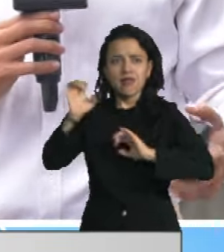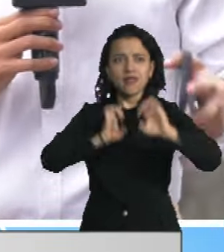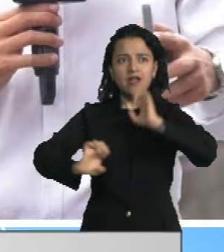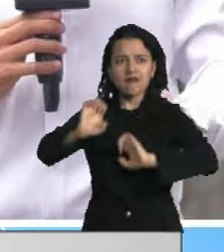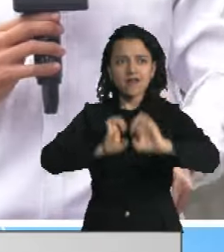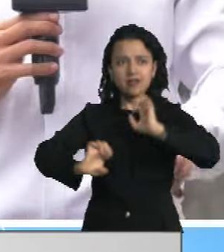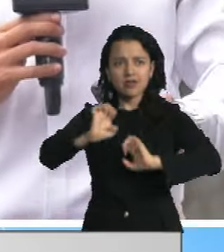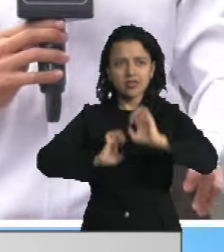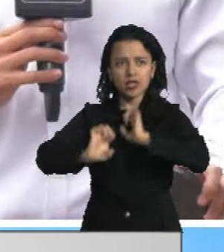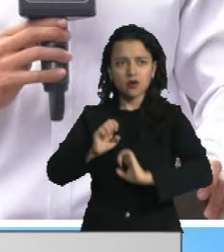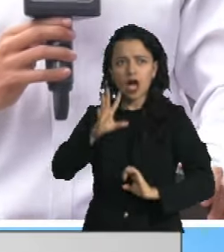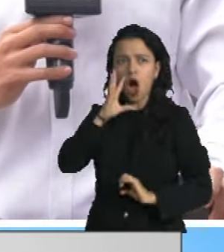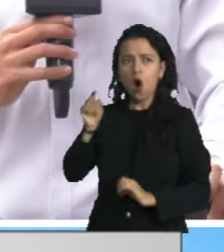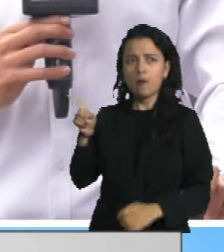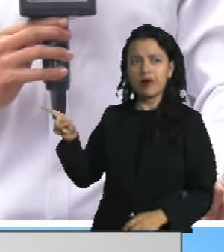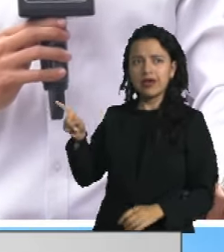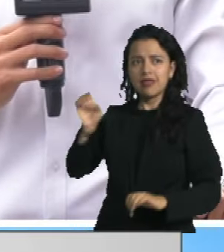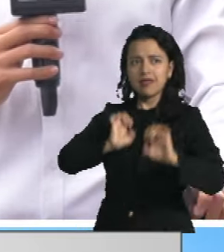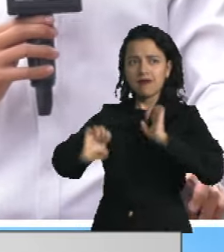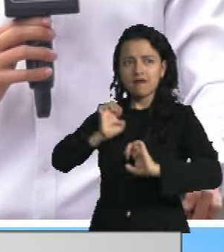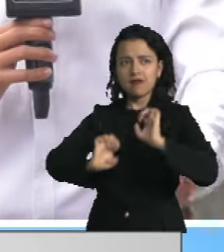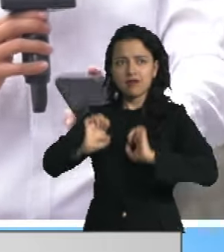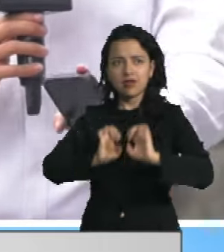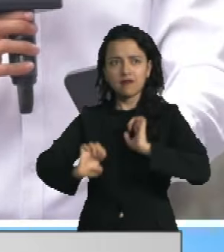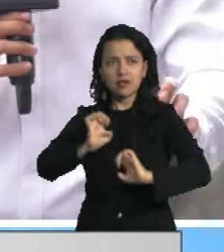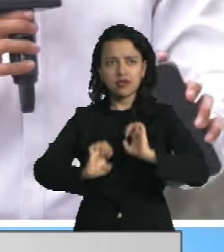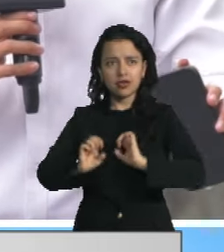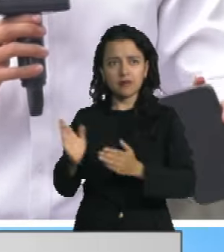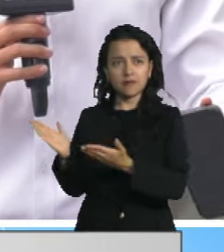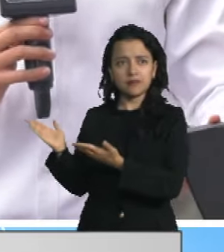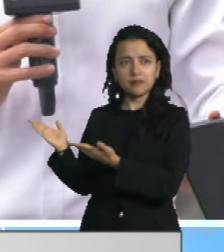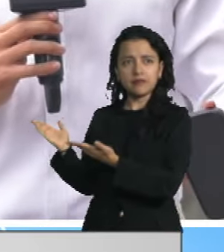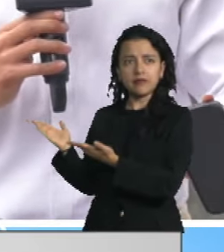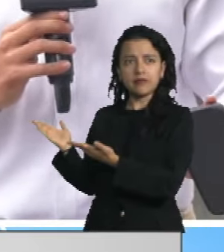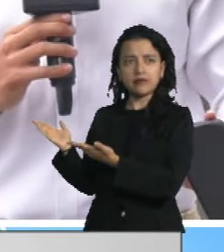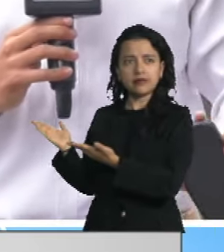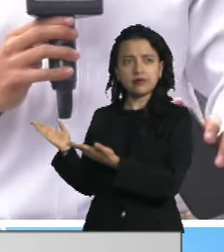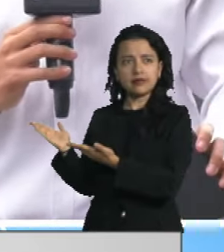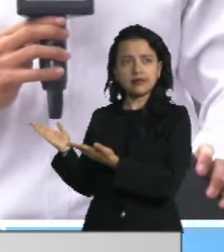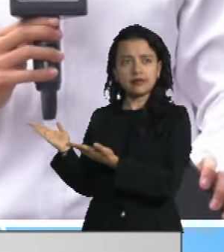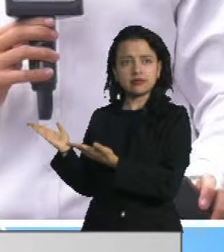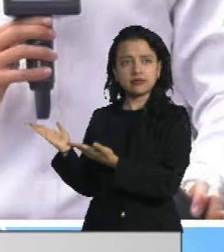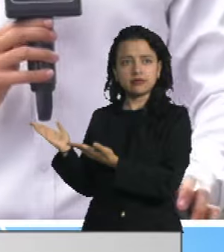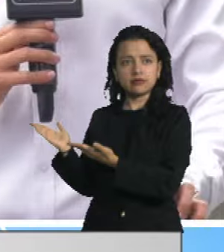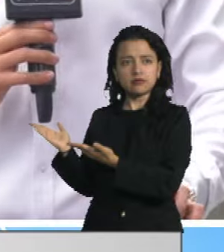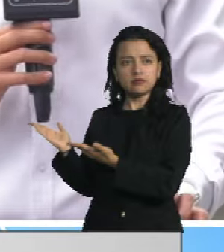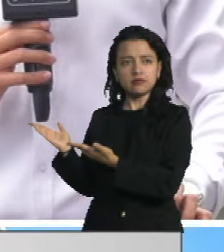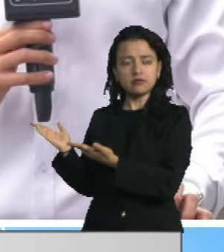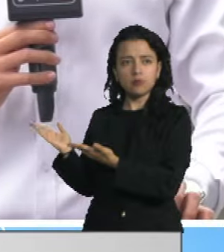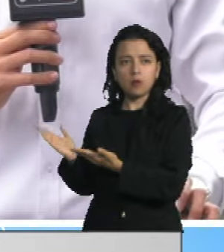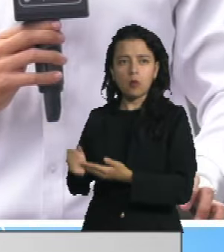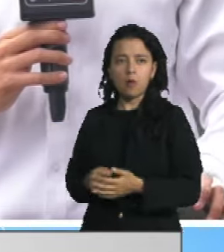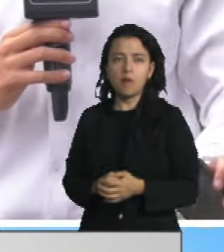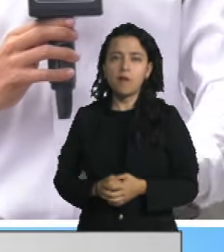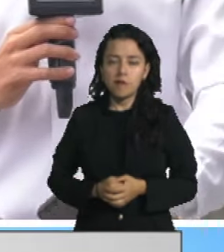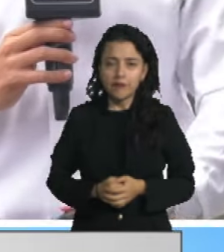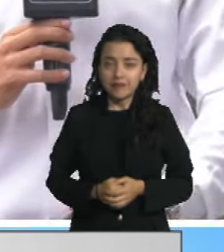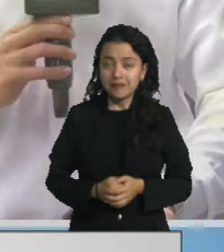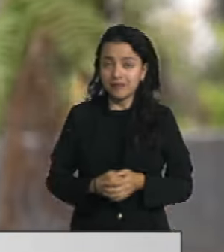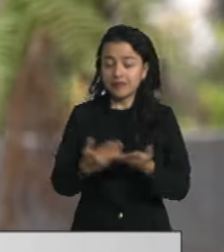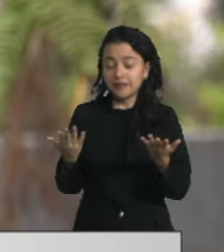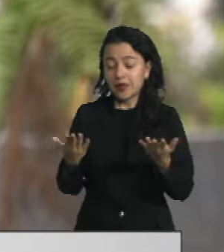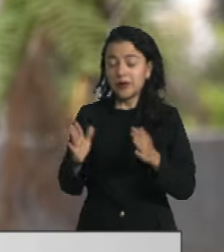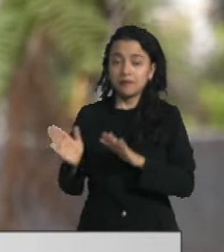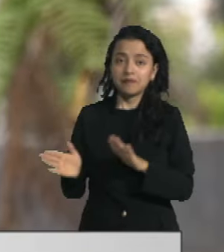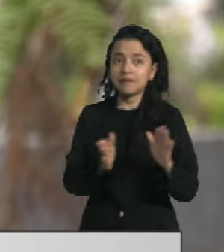el barrio inglés nos aseguran que ocurrió hoy a las 6 de la mañana. A las 9 de la noche en nuestra emisión central estaremos ampliando, por supuesto, esta información. Por lo pronto